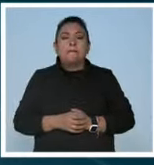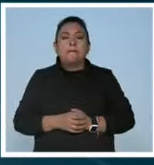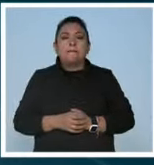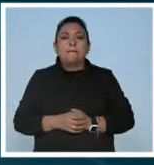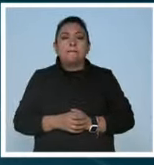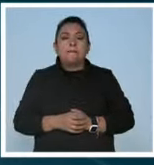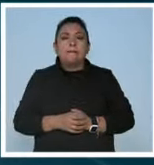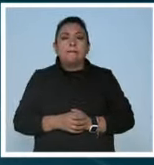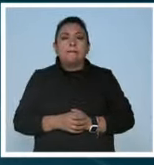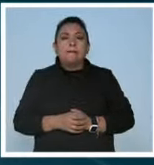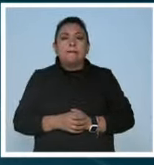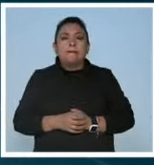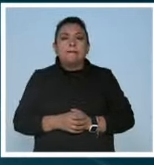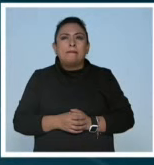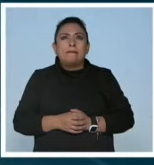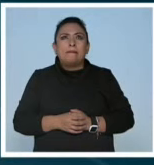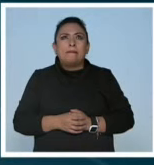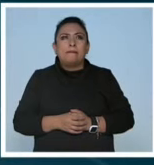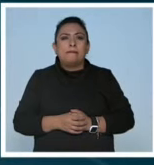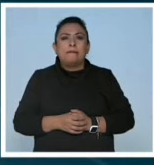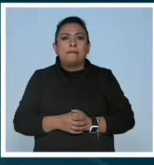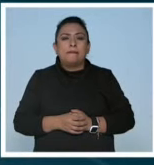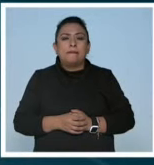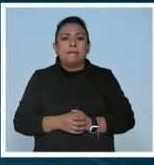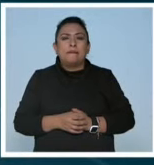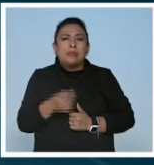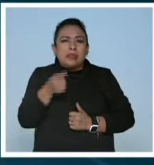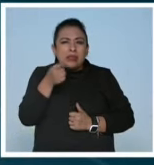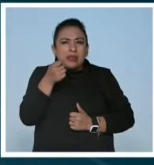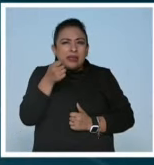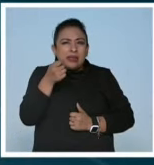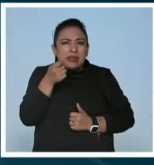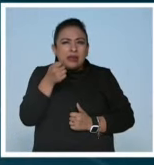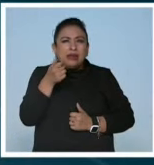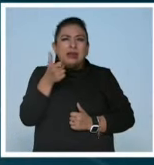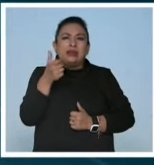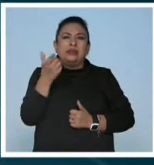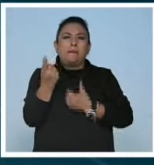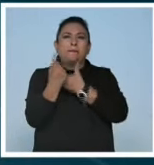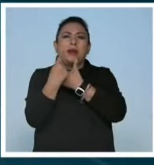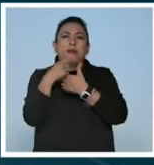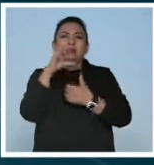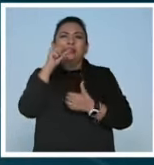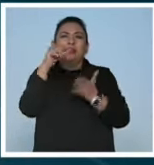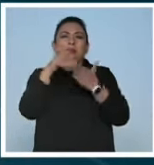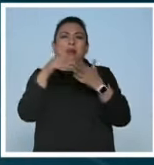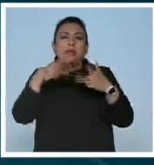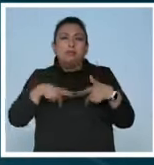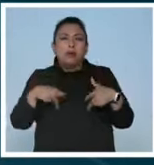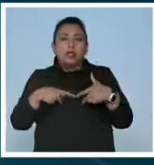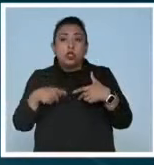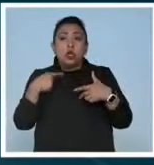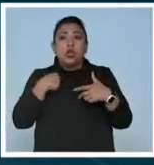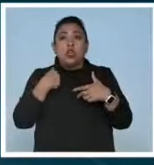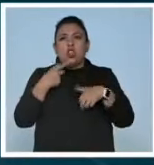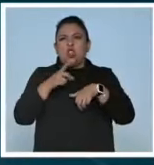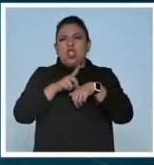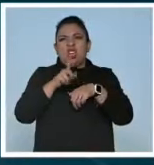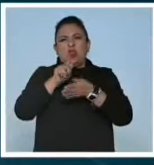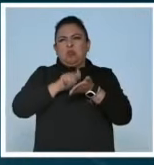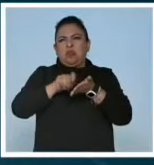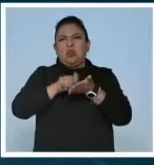porque es muy... tengo casi 60,000 seguidores, escribo diario desde